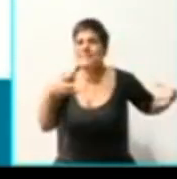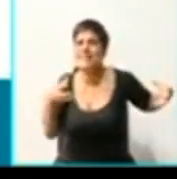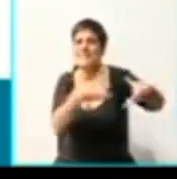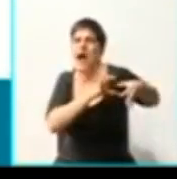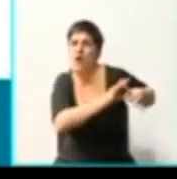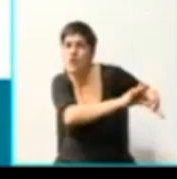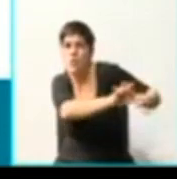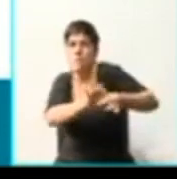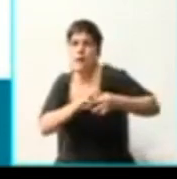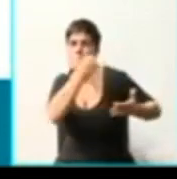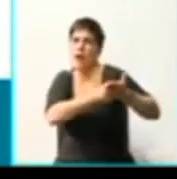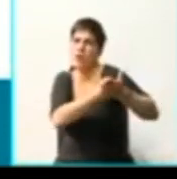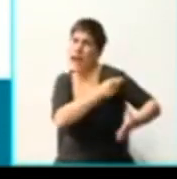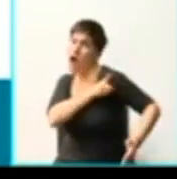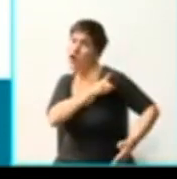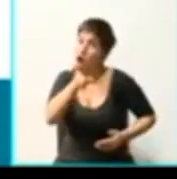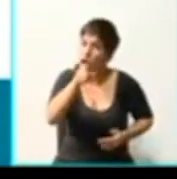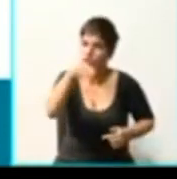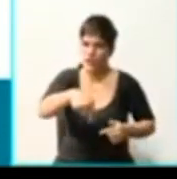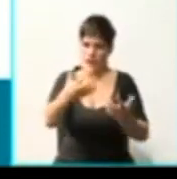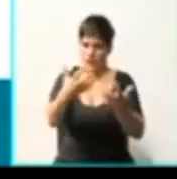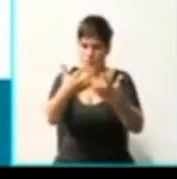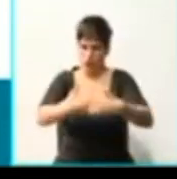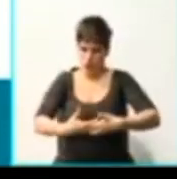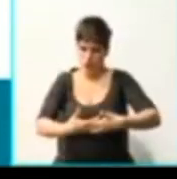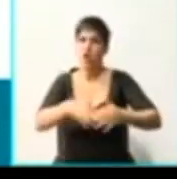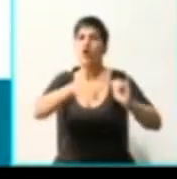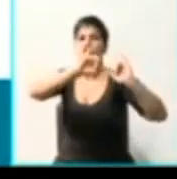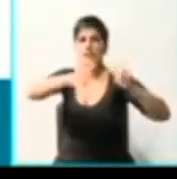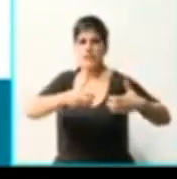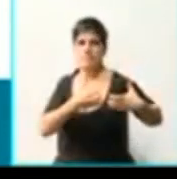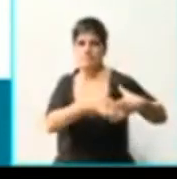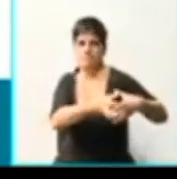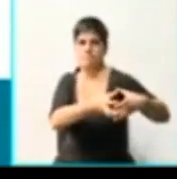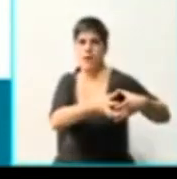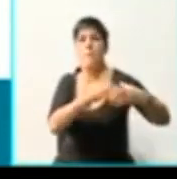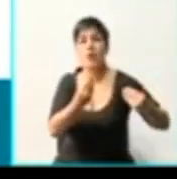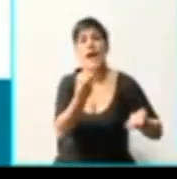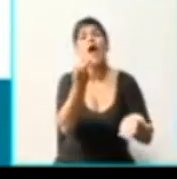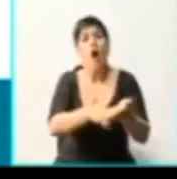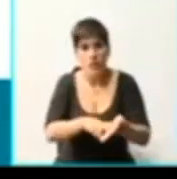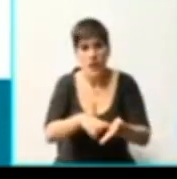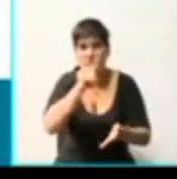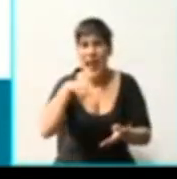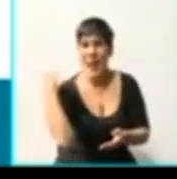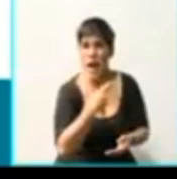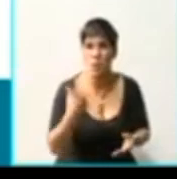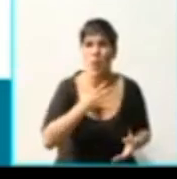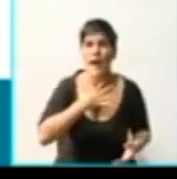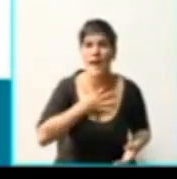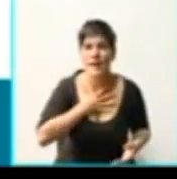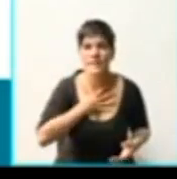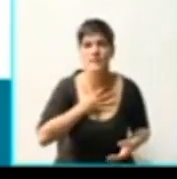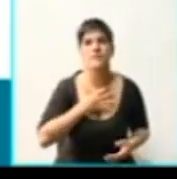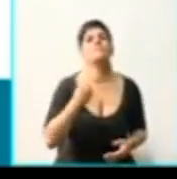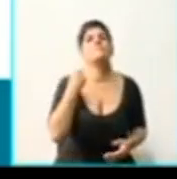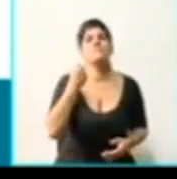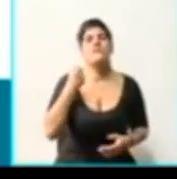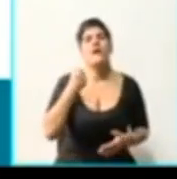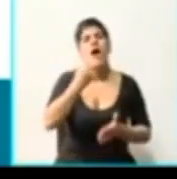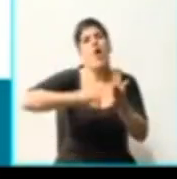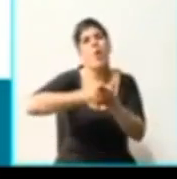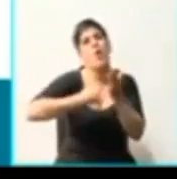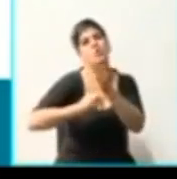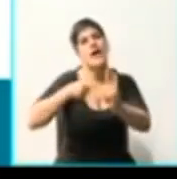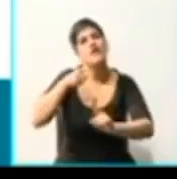para pelear contra este proyecto, porque una vez más las mujeres están a la cabeza de pelear contra